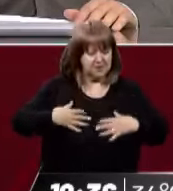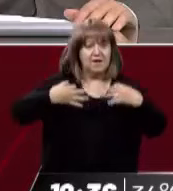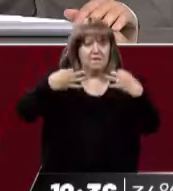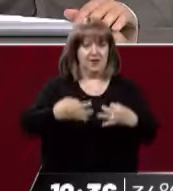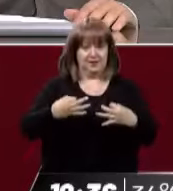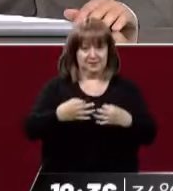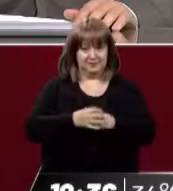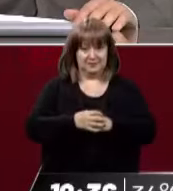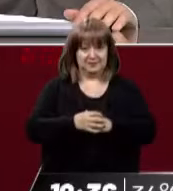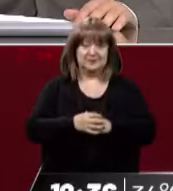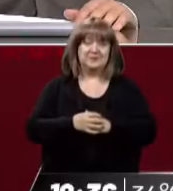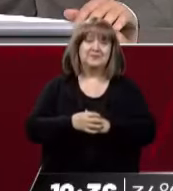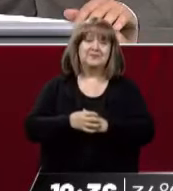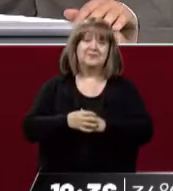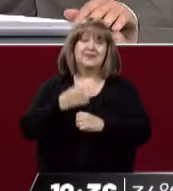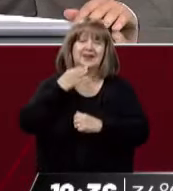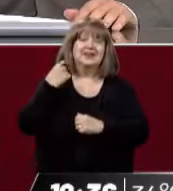tenga que lamentar no por supuesto Gracias Sofi